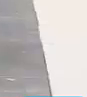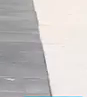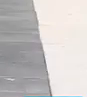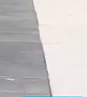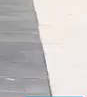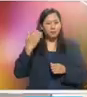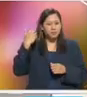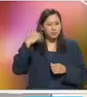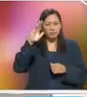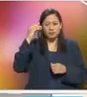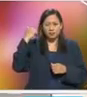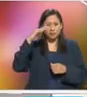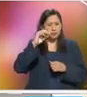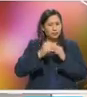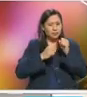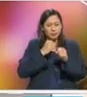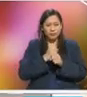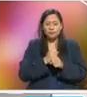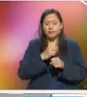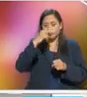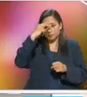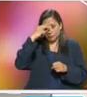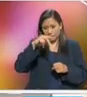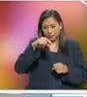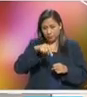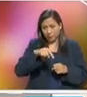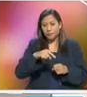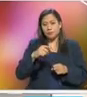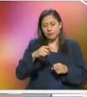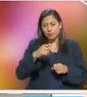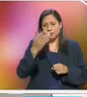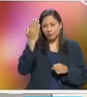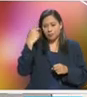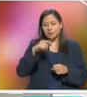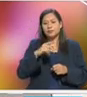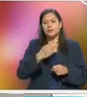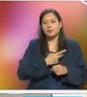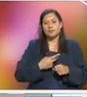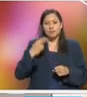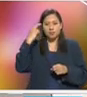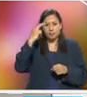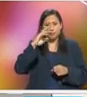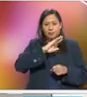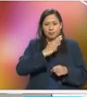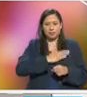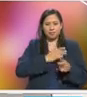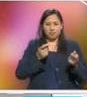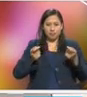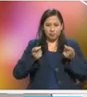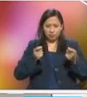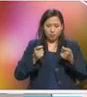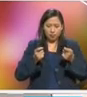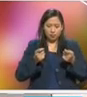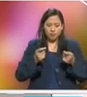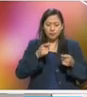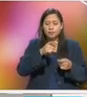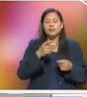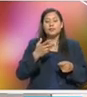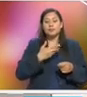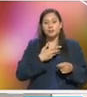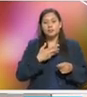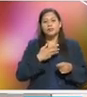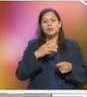Hace muchos, pero muchísimos años, cuando México era parte de la corona española, cuando era un virreinato,